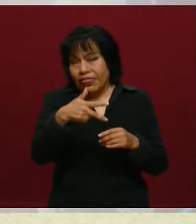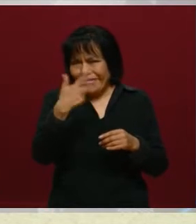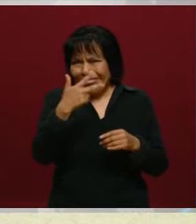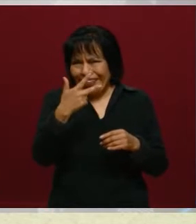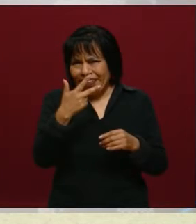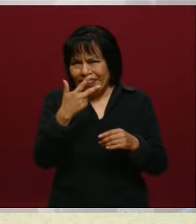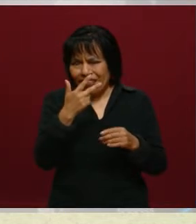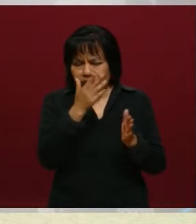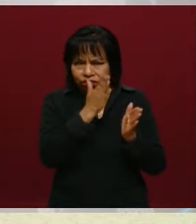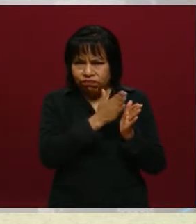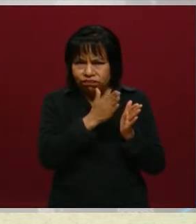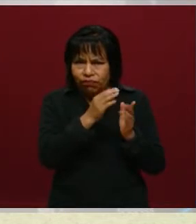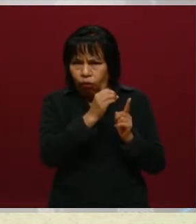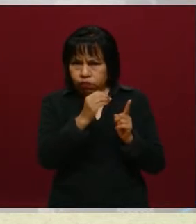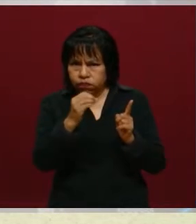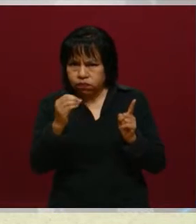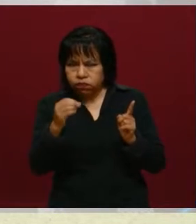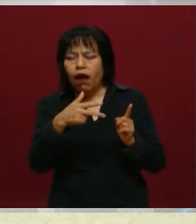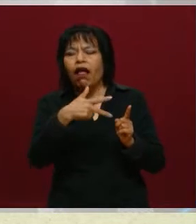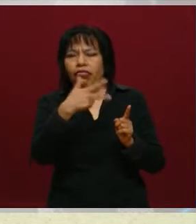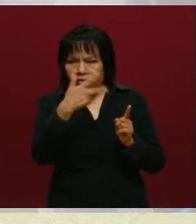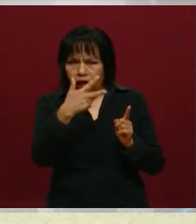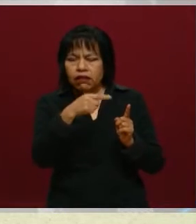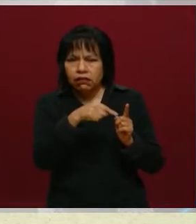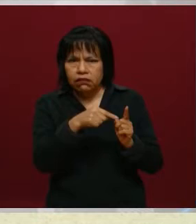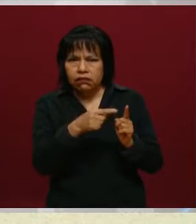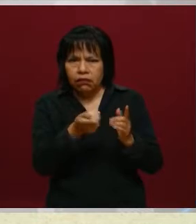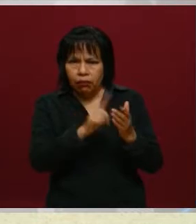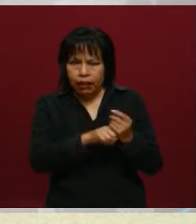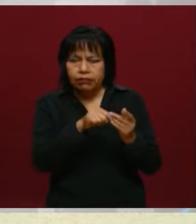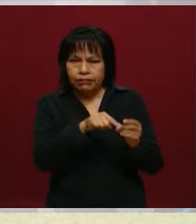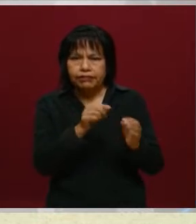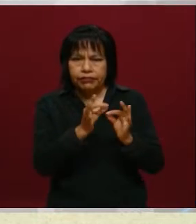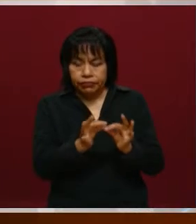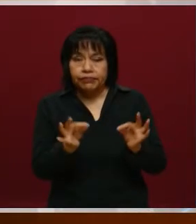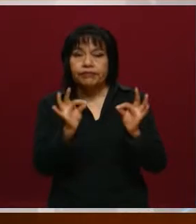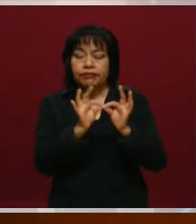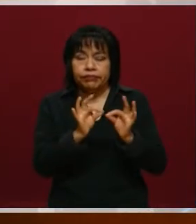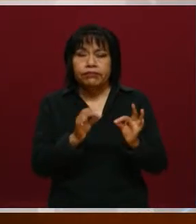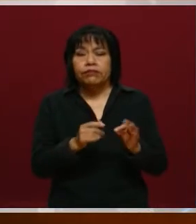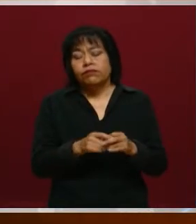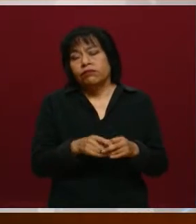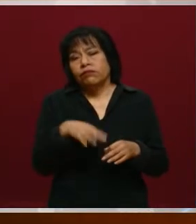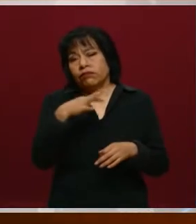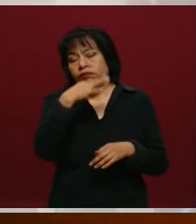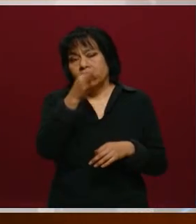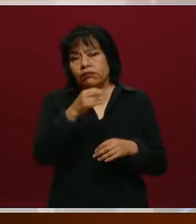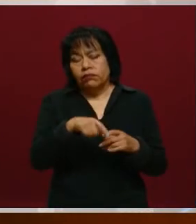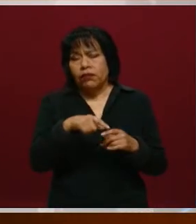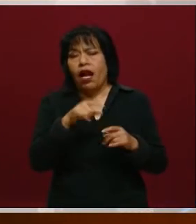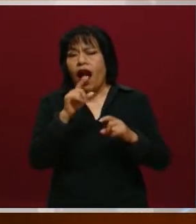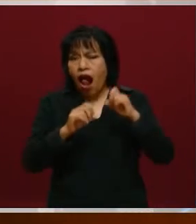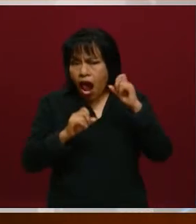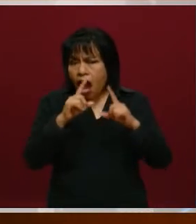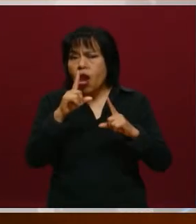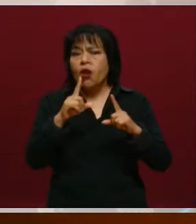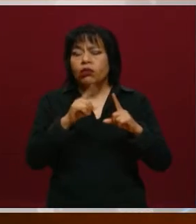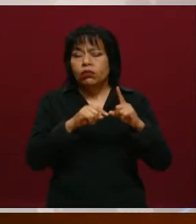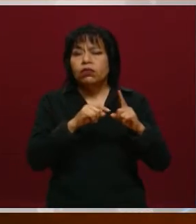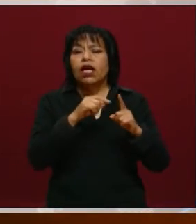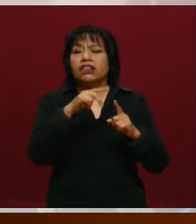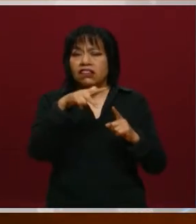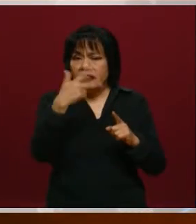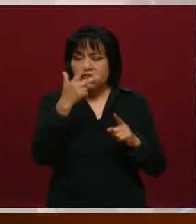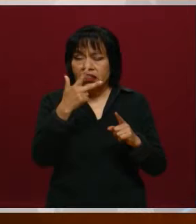verdad sí el 13 si son las 13 cartillas es muy importante decir que este hay algunas de estas 13